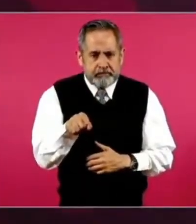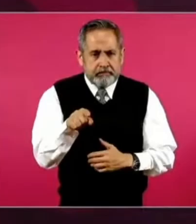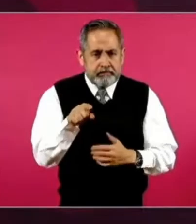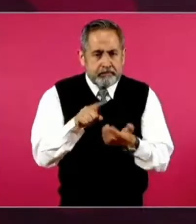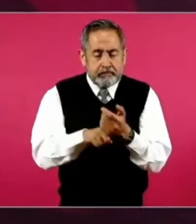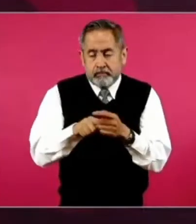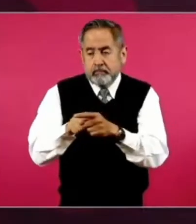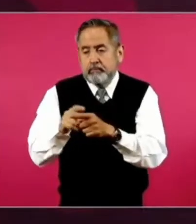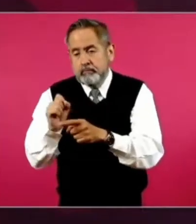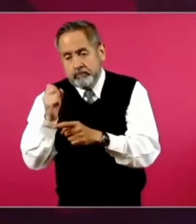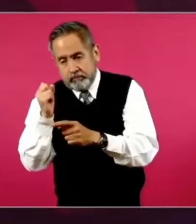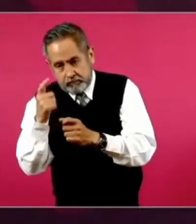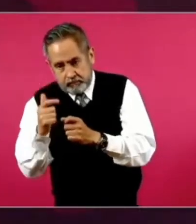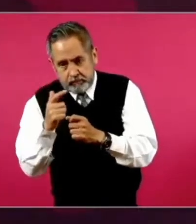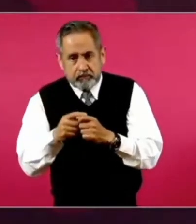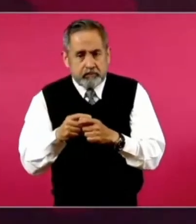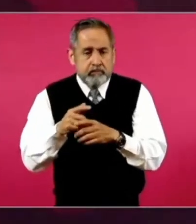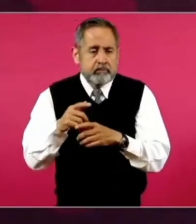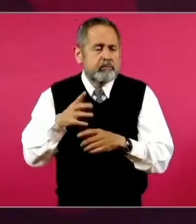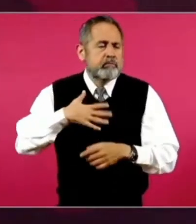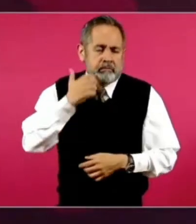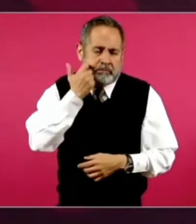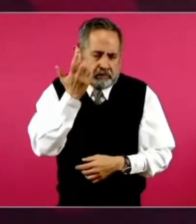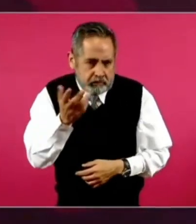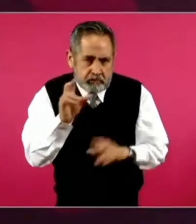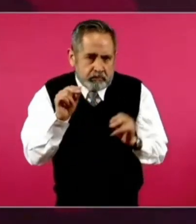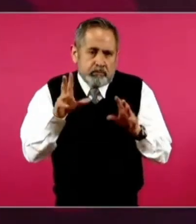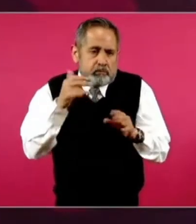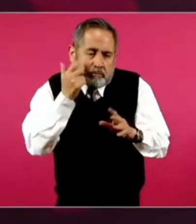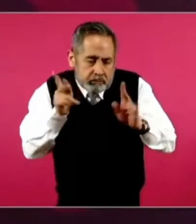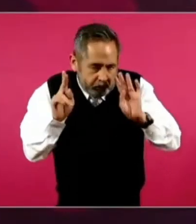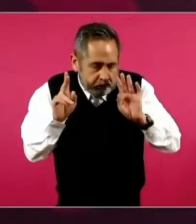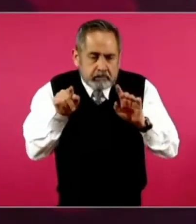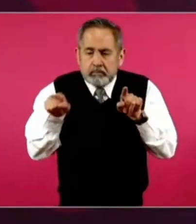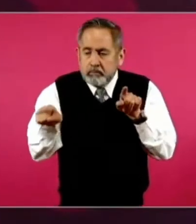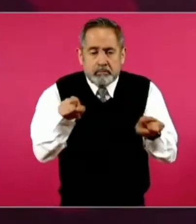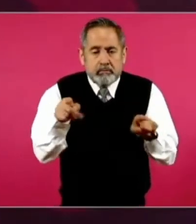voluntaria o no, de manera voluntaria,